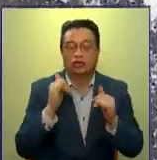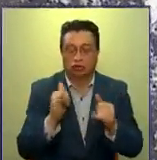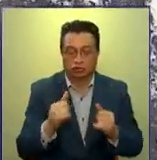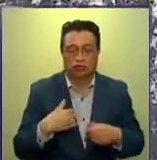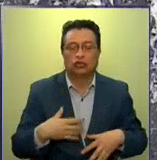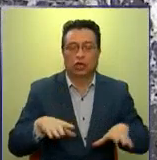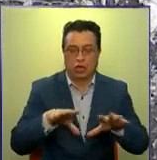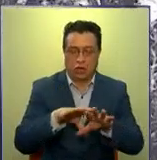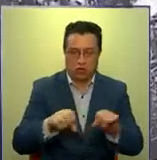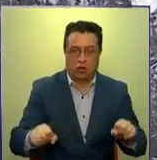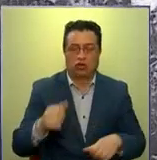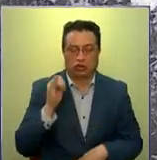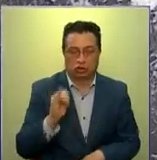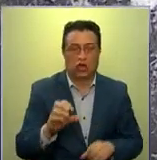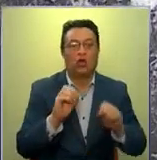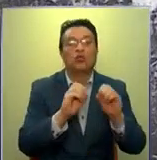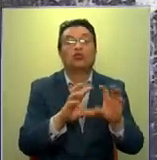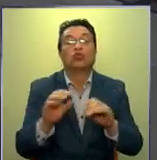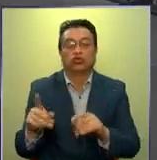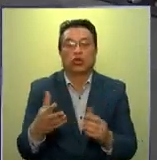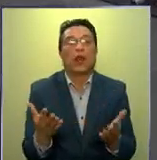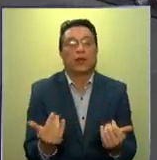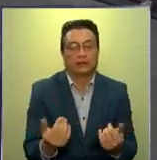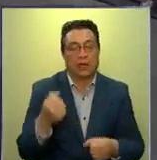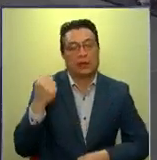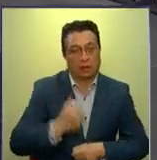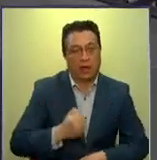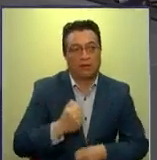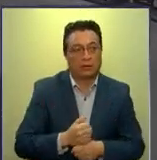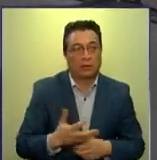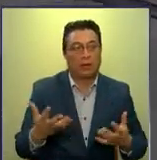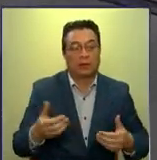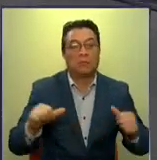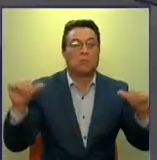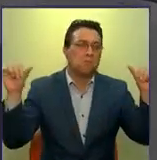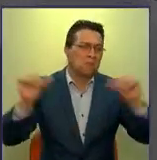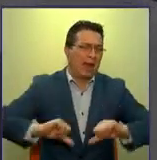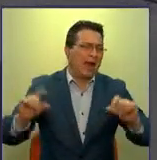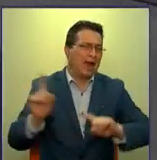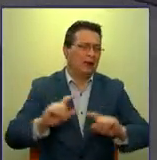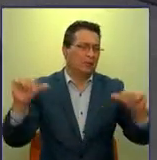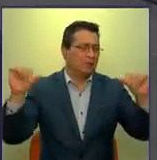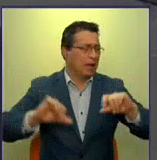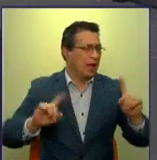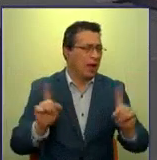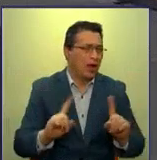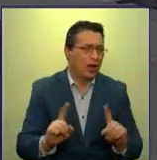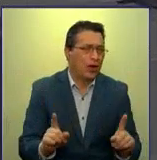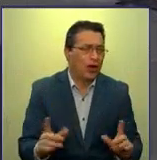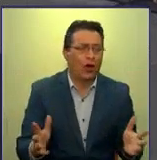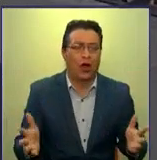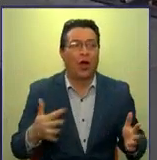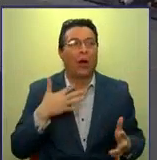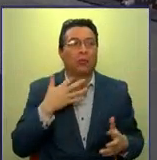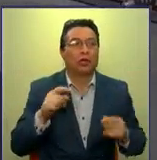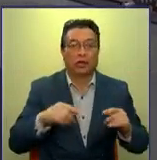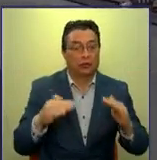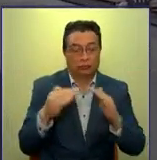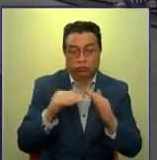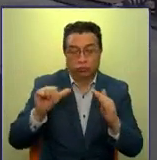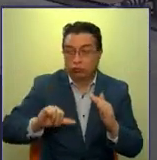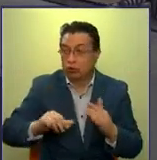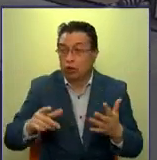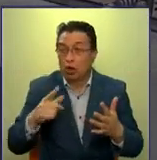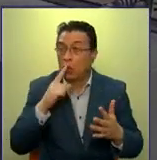porque mucha gente ya necesita trabajar. Y... Malo, súper malo porque ya no estamos en cuarentena y veo